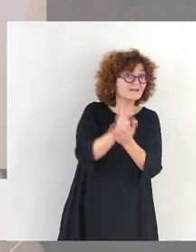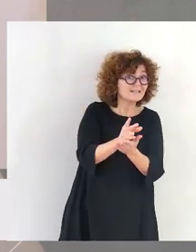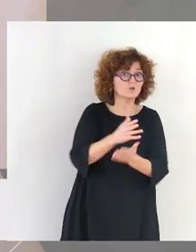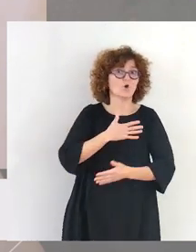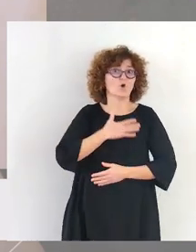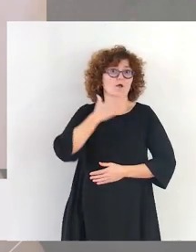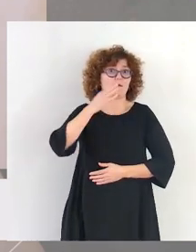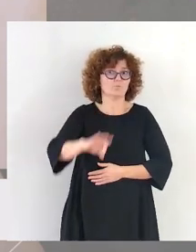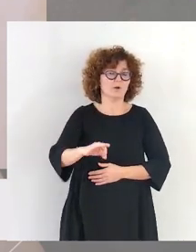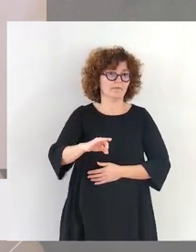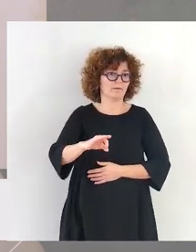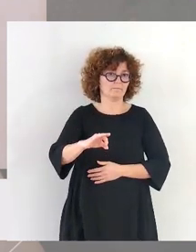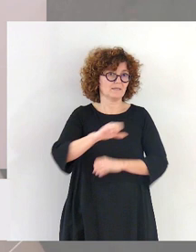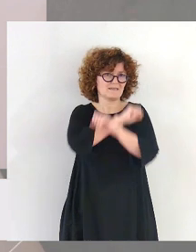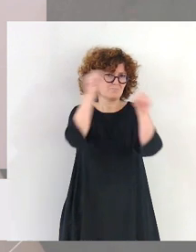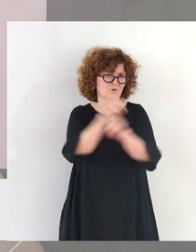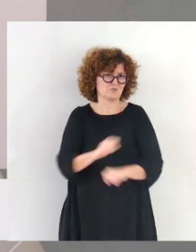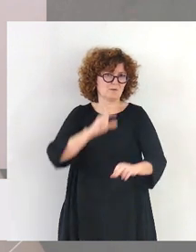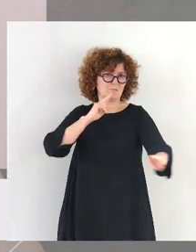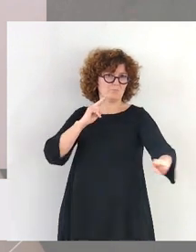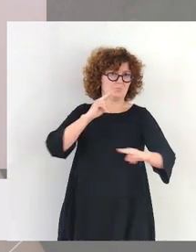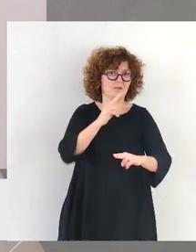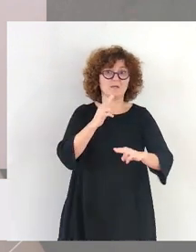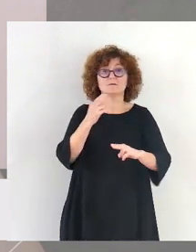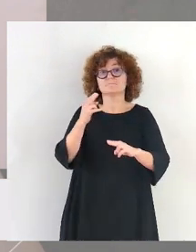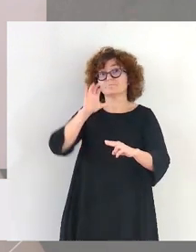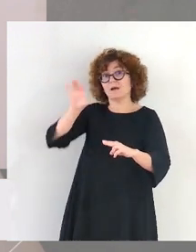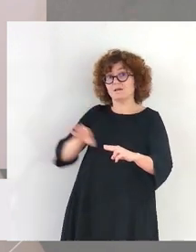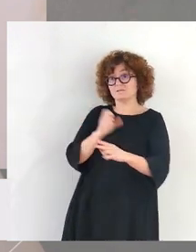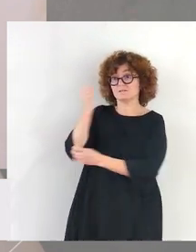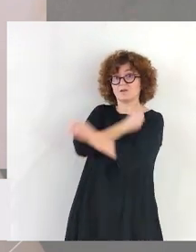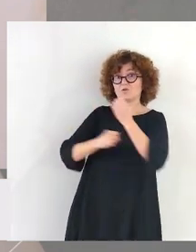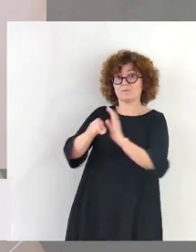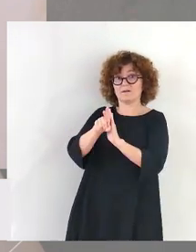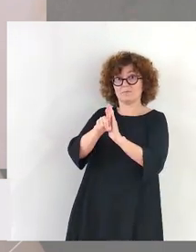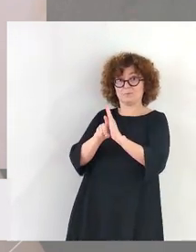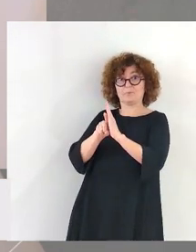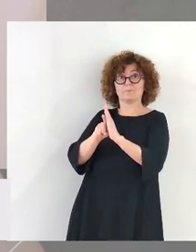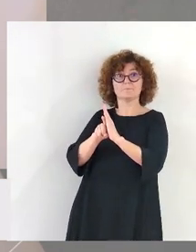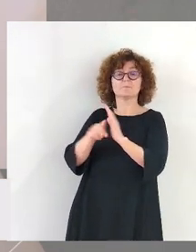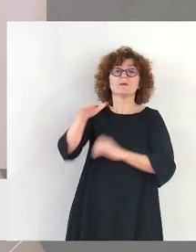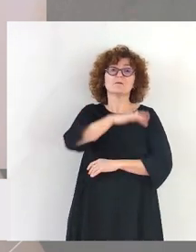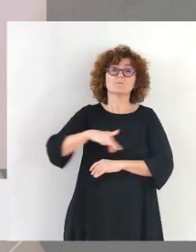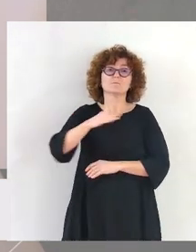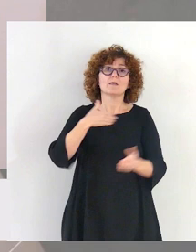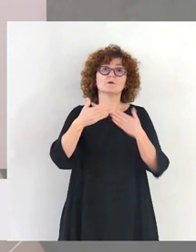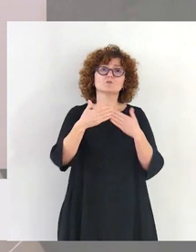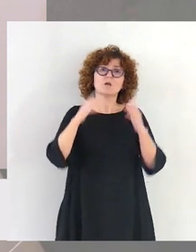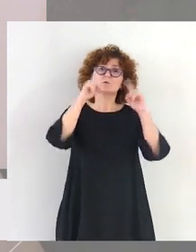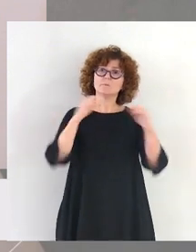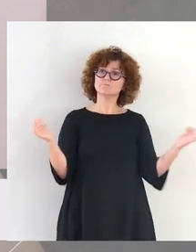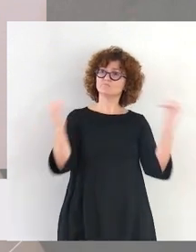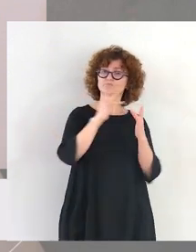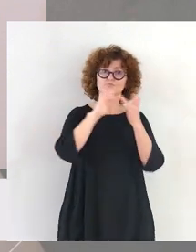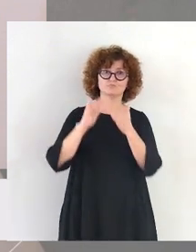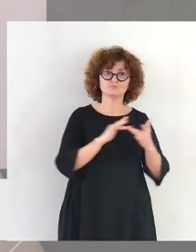inalcanzable para economías con menos oportunidades de desarrollo son necesarios los espacios de diálogo y de encuentro que nos